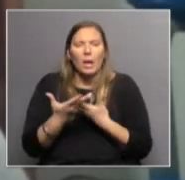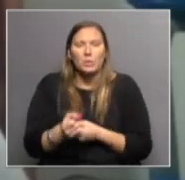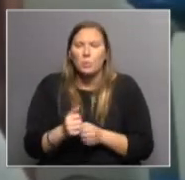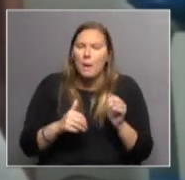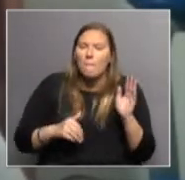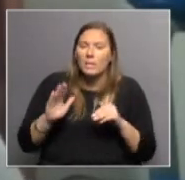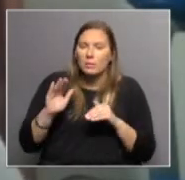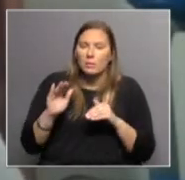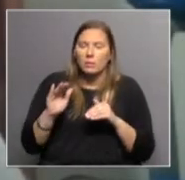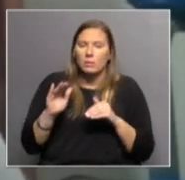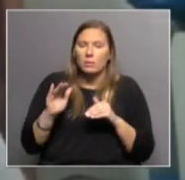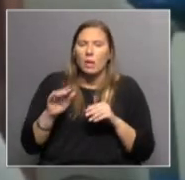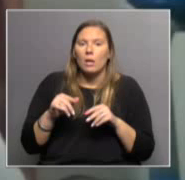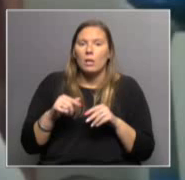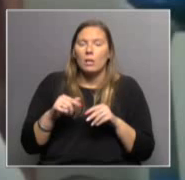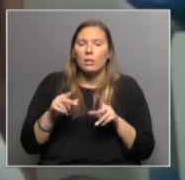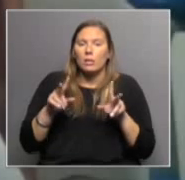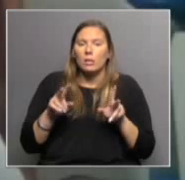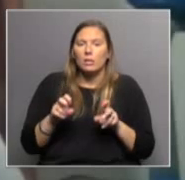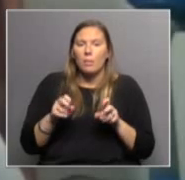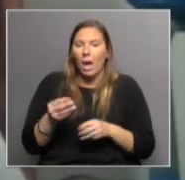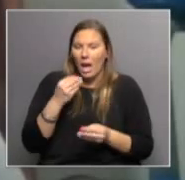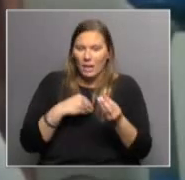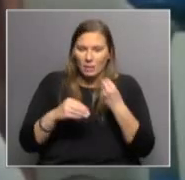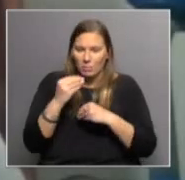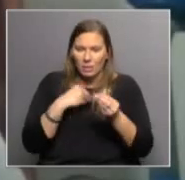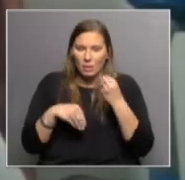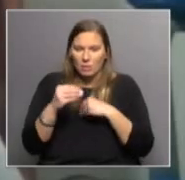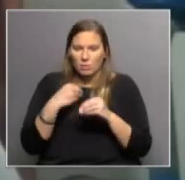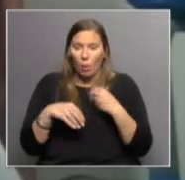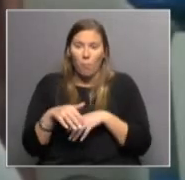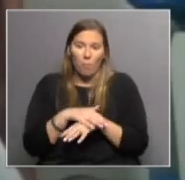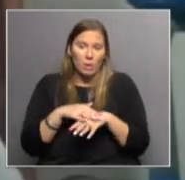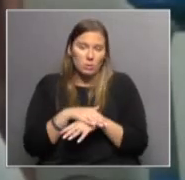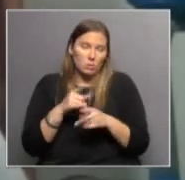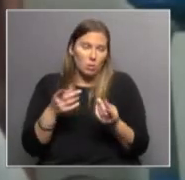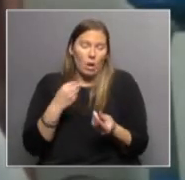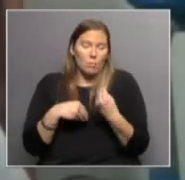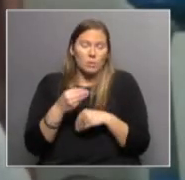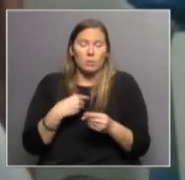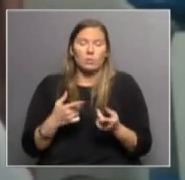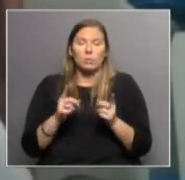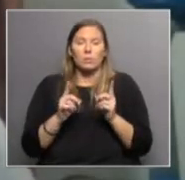más, sobre todo en temas de alimentación, tan básicos como esos.